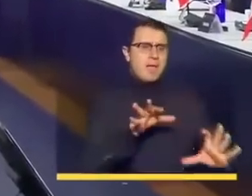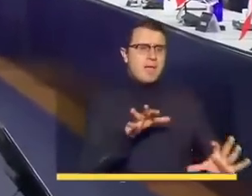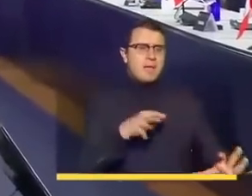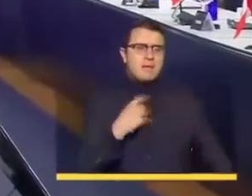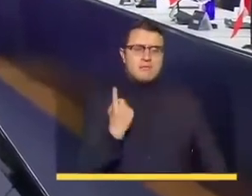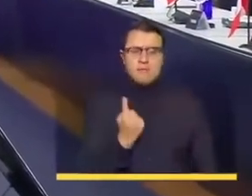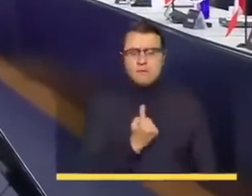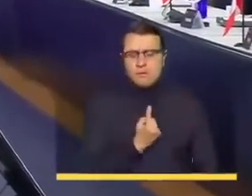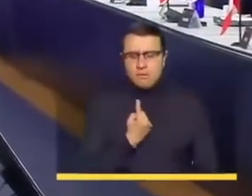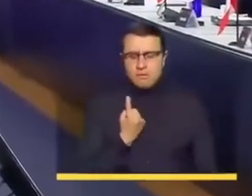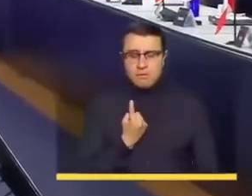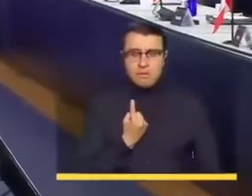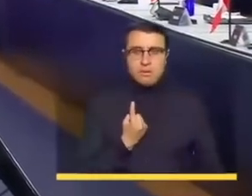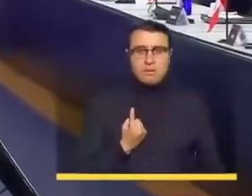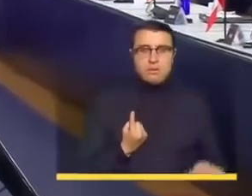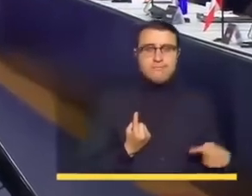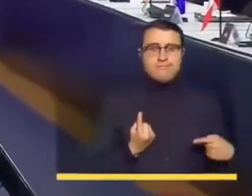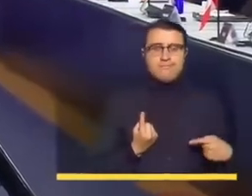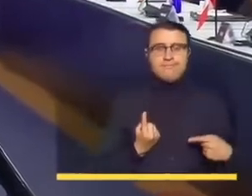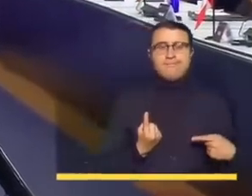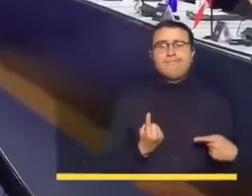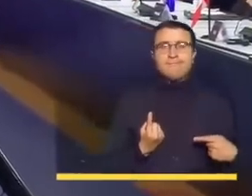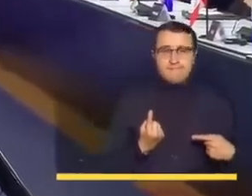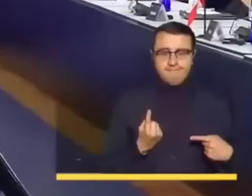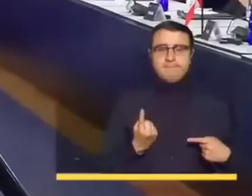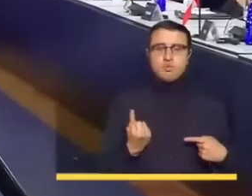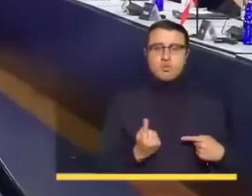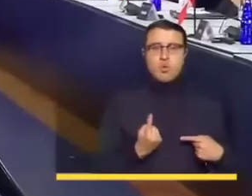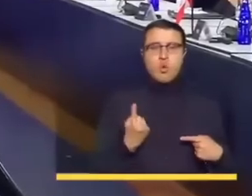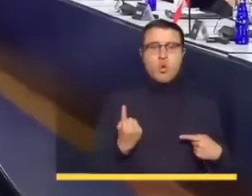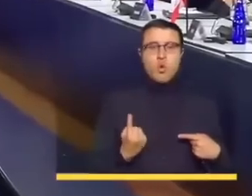aparece como el factor de mayor